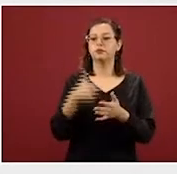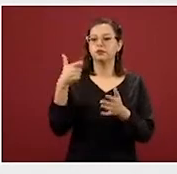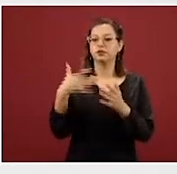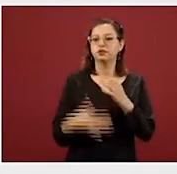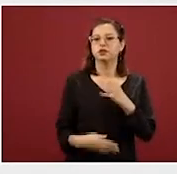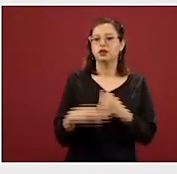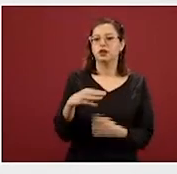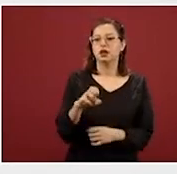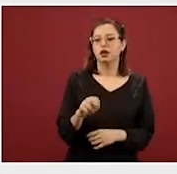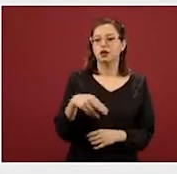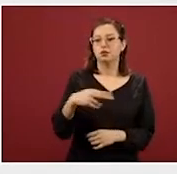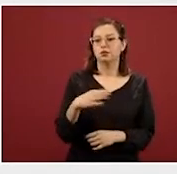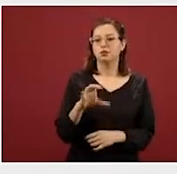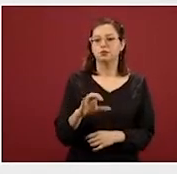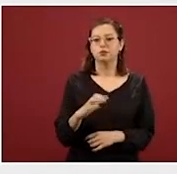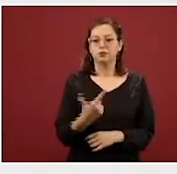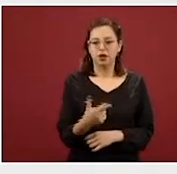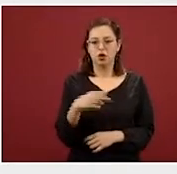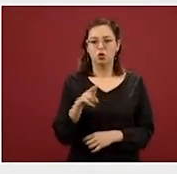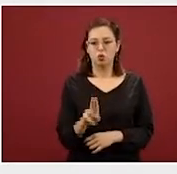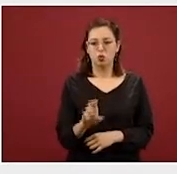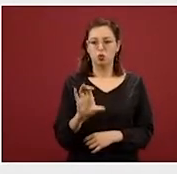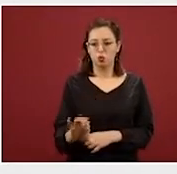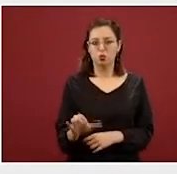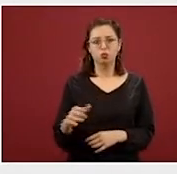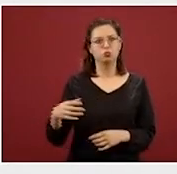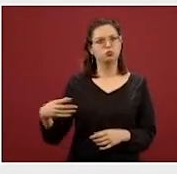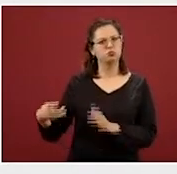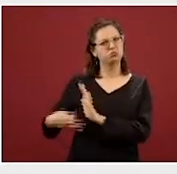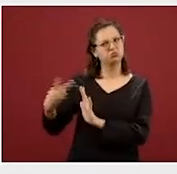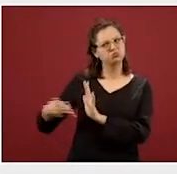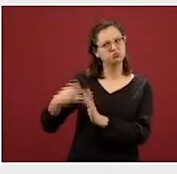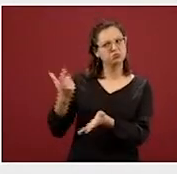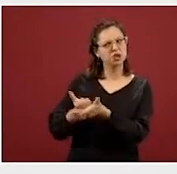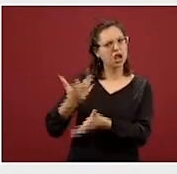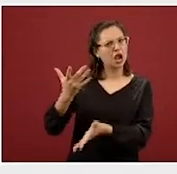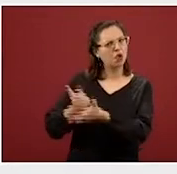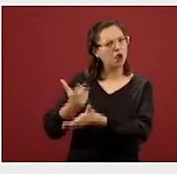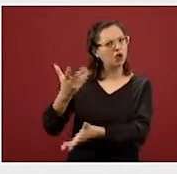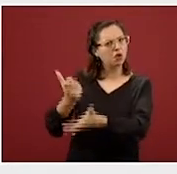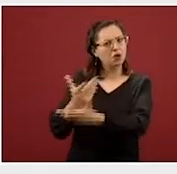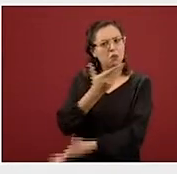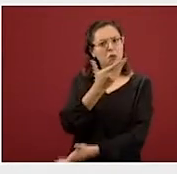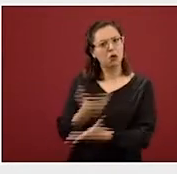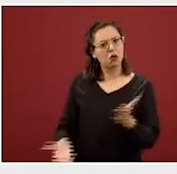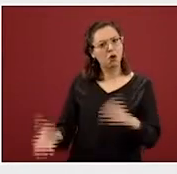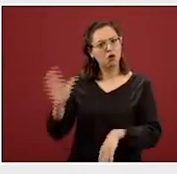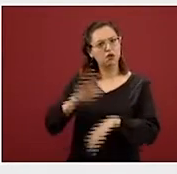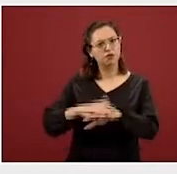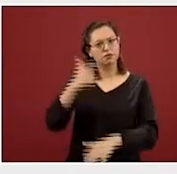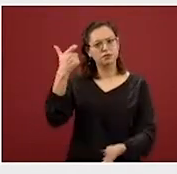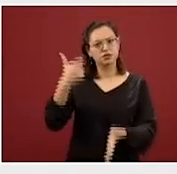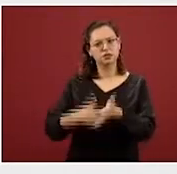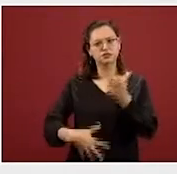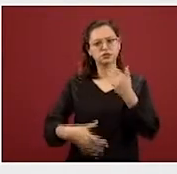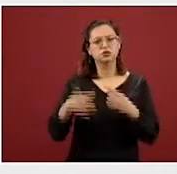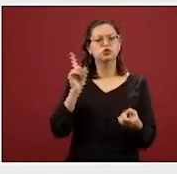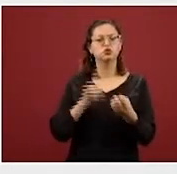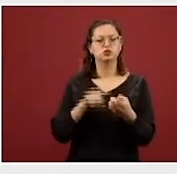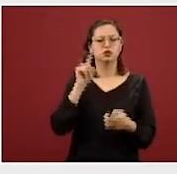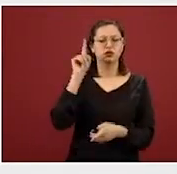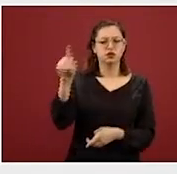había tenido precios altos, ahora se distingue en esta semana por los precios más bajos en Pátzcuaro,